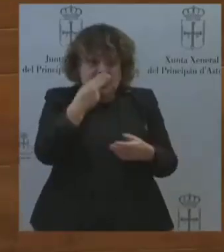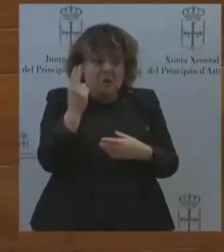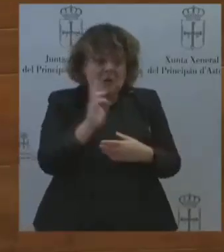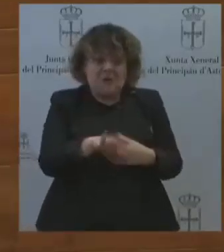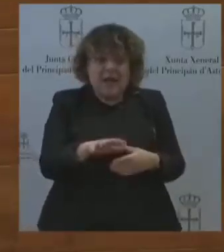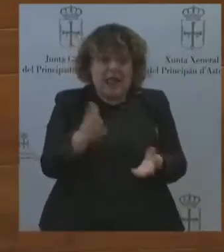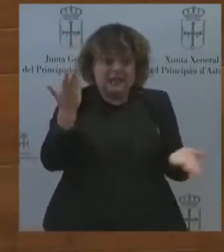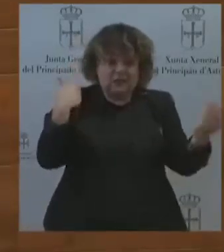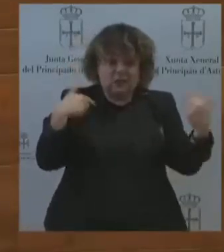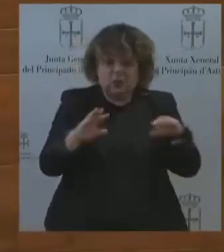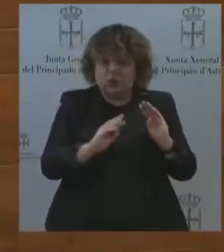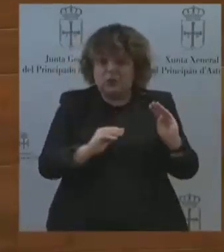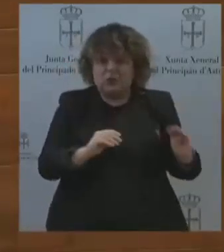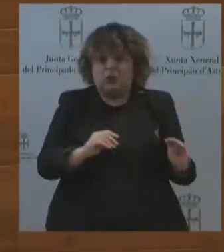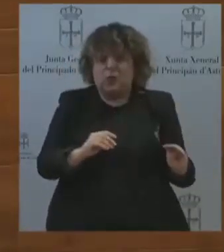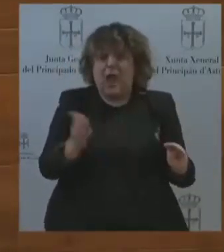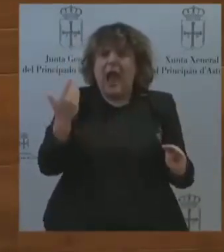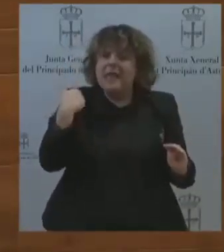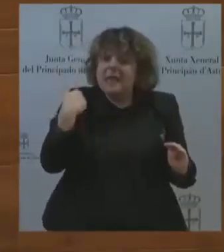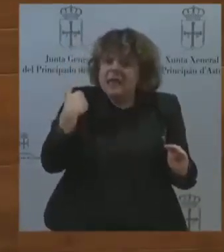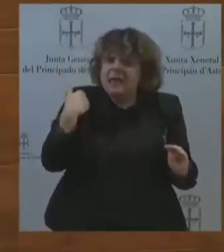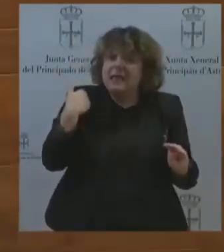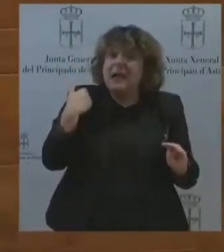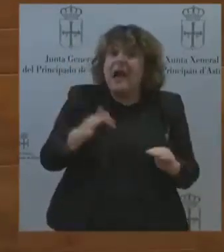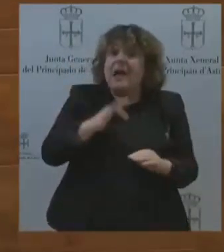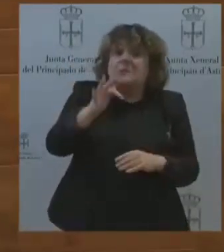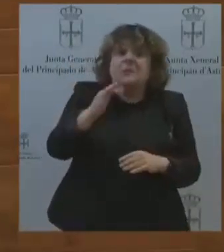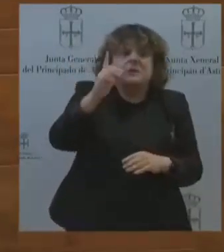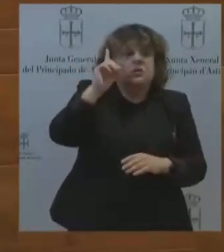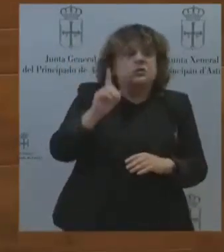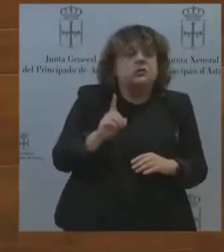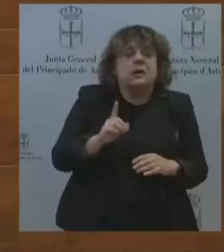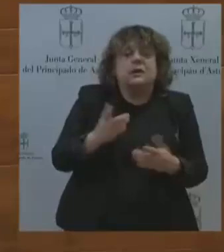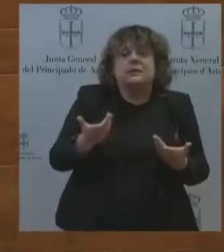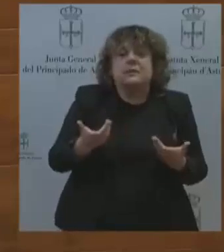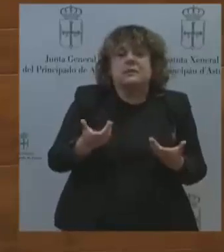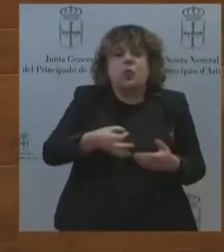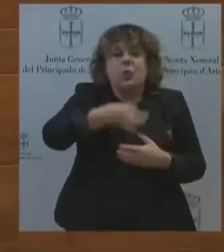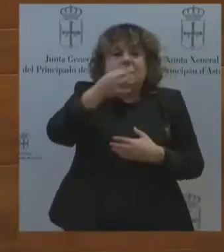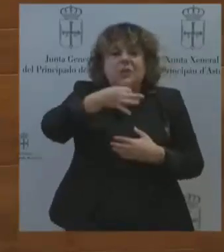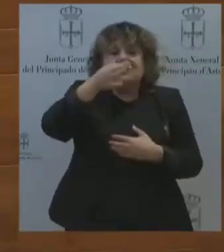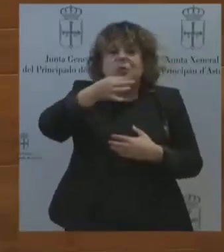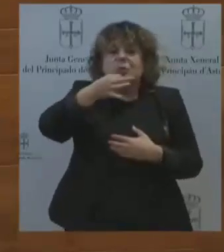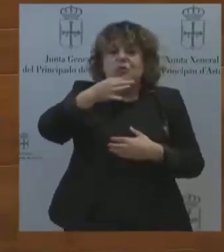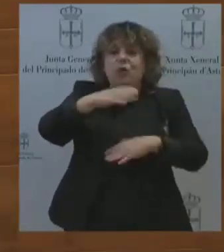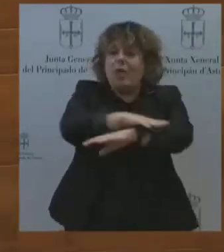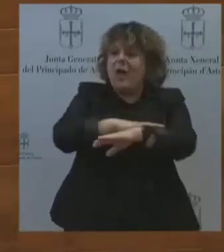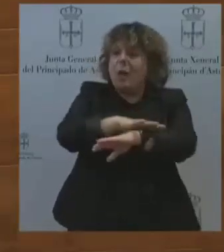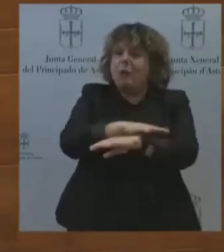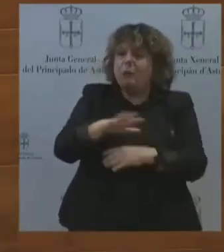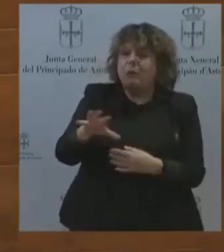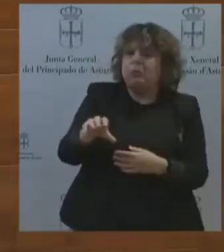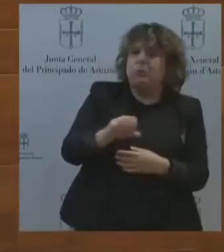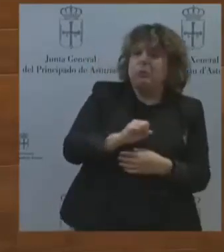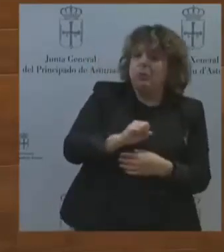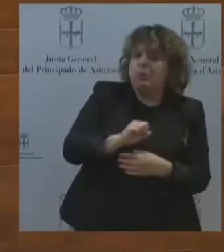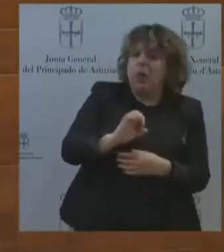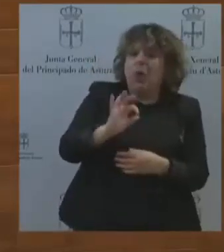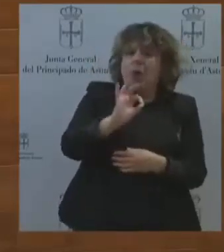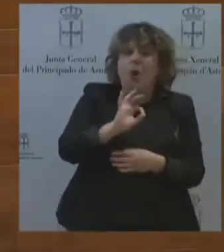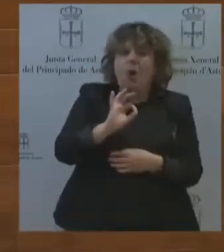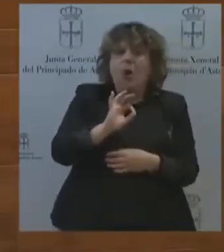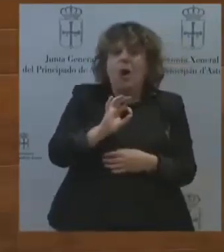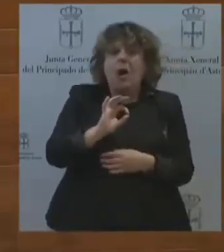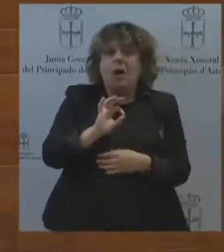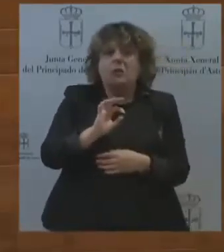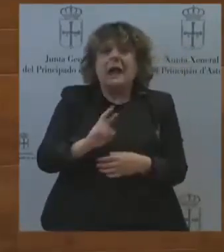yo no sé si estábamos asistiendo a un discurso de investidura o más bien a una reposición de esas que utilizan las cadenas de televisión en